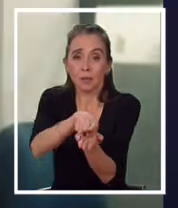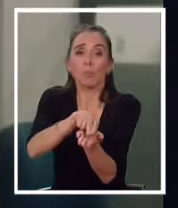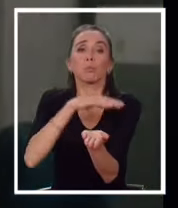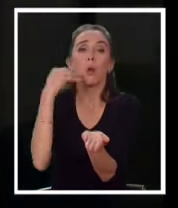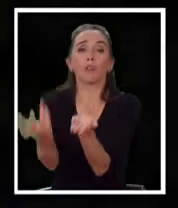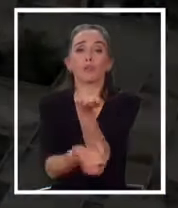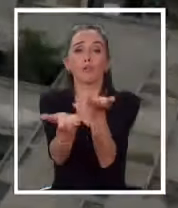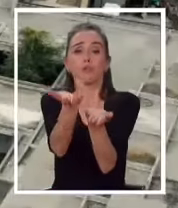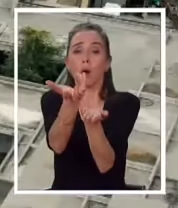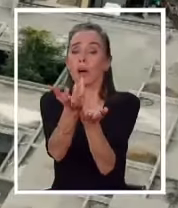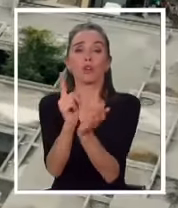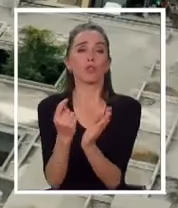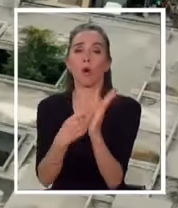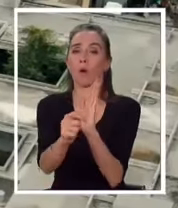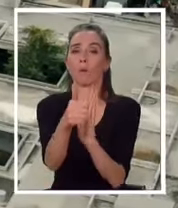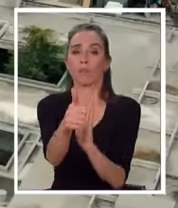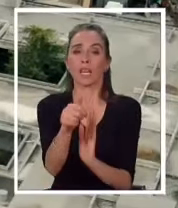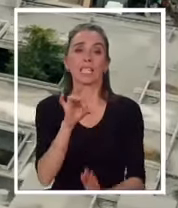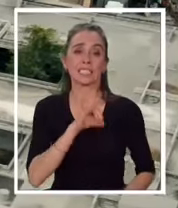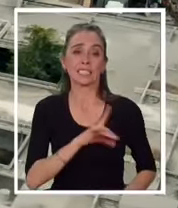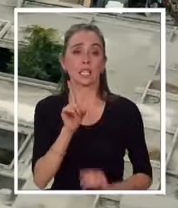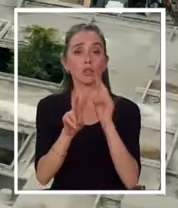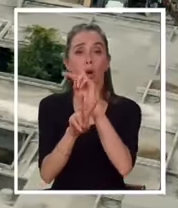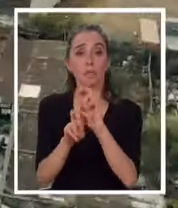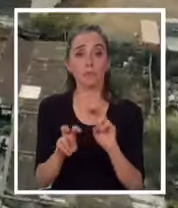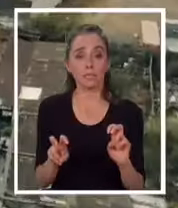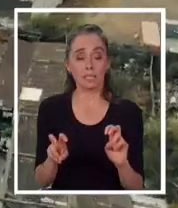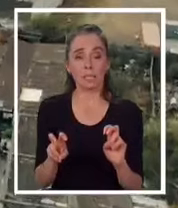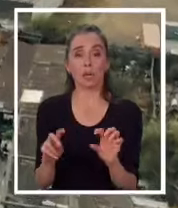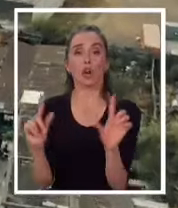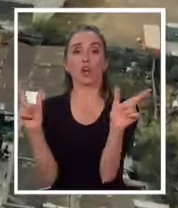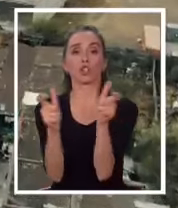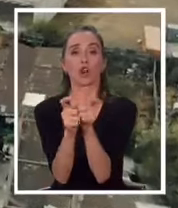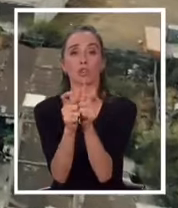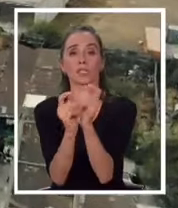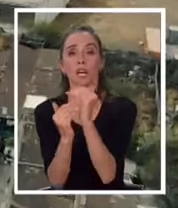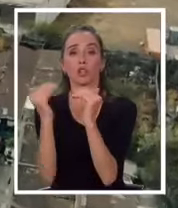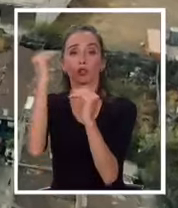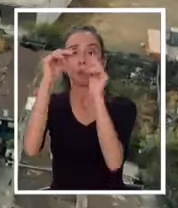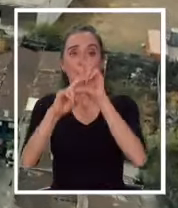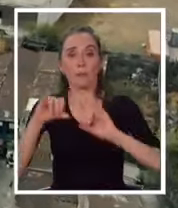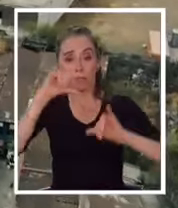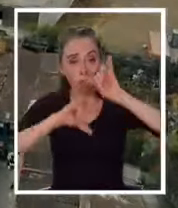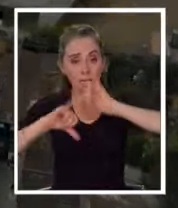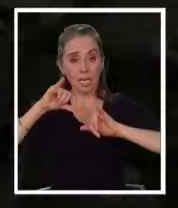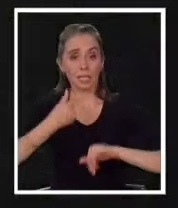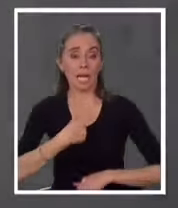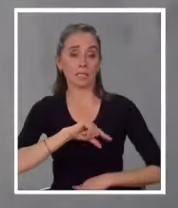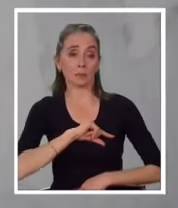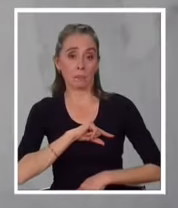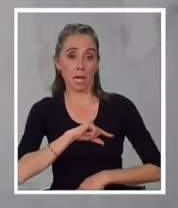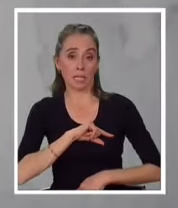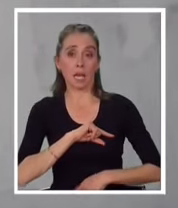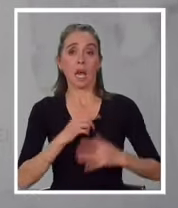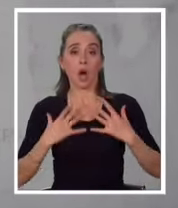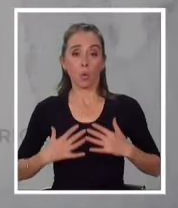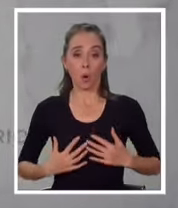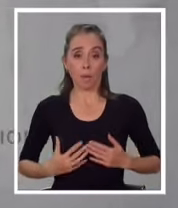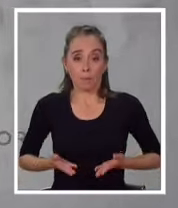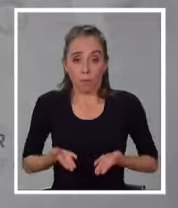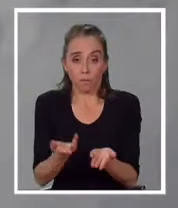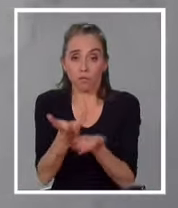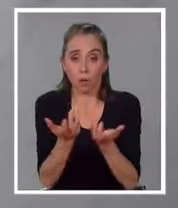correcta. En Chile no hay estudios, pero según el Consejo Superior de Investigaciones Científicas de España, un cuerpo